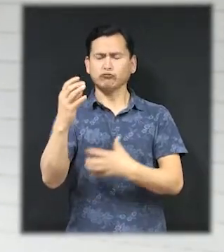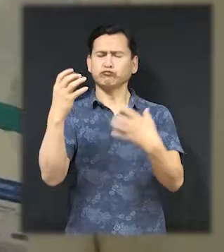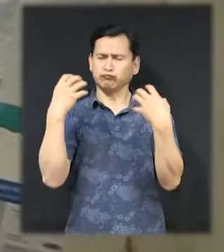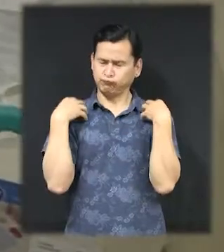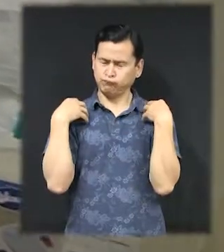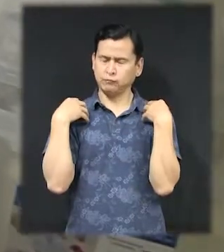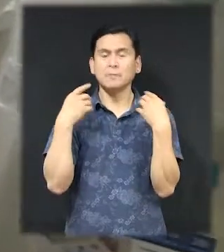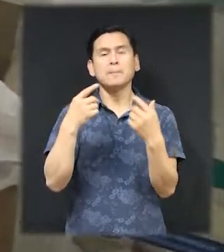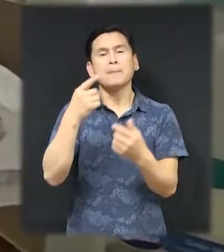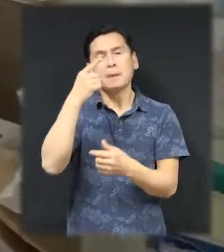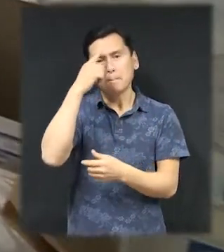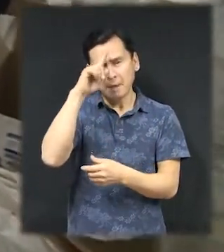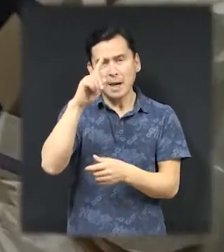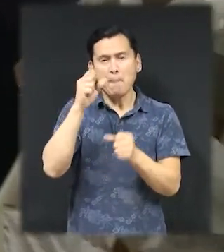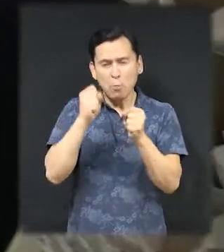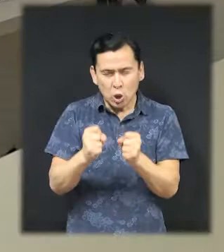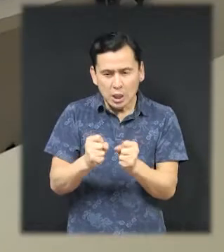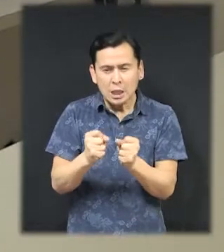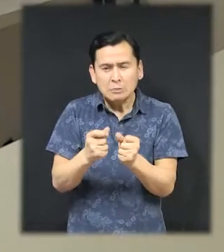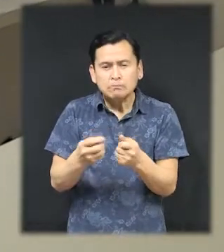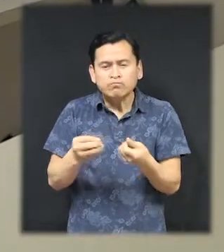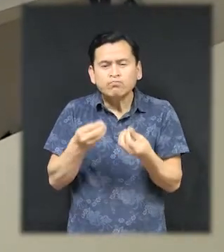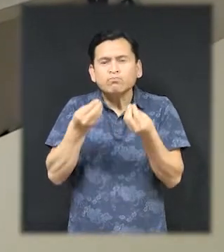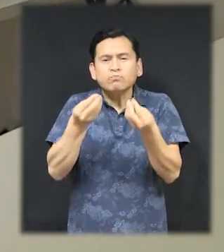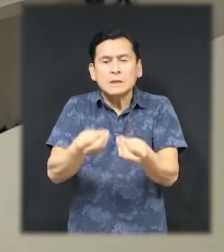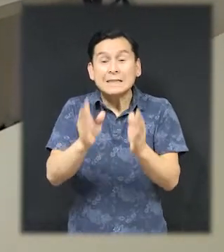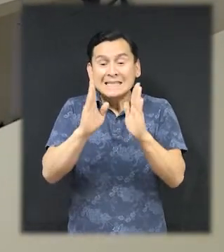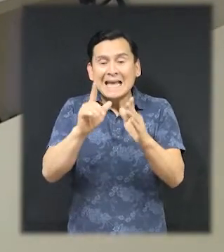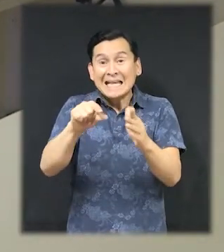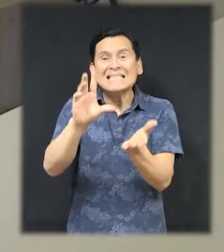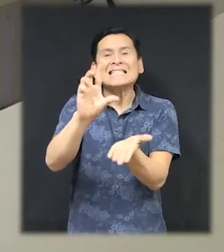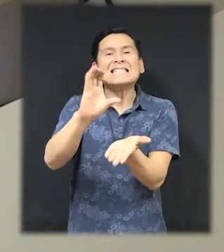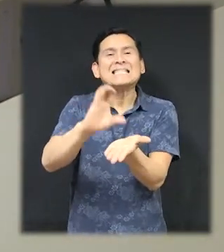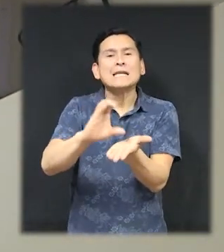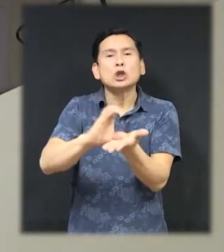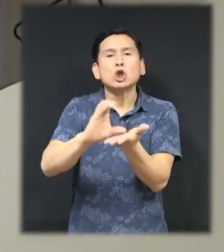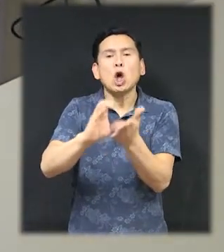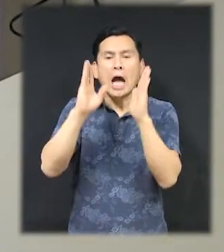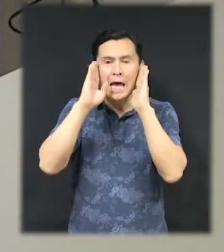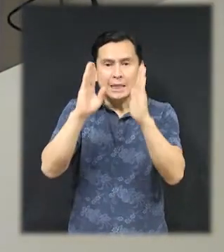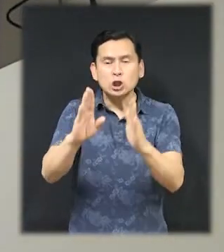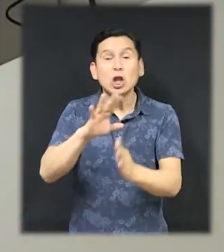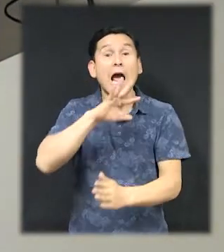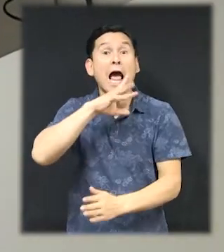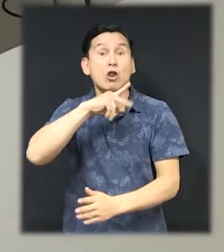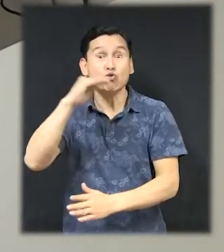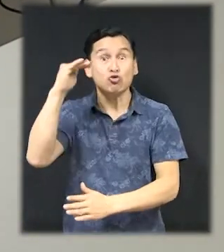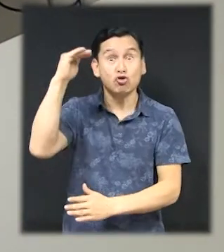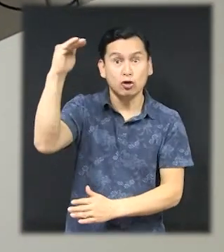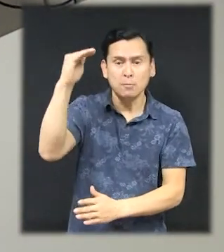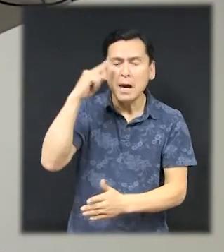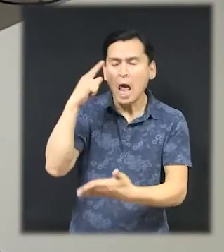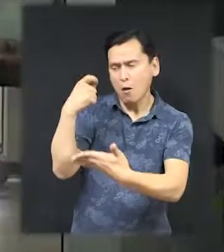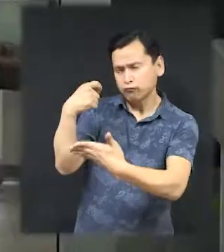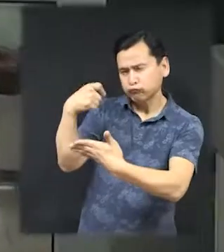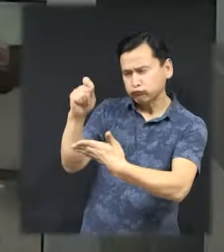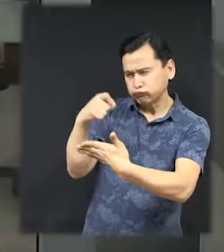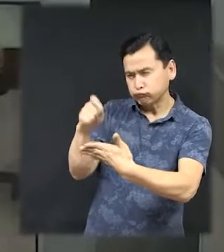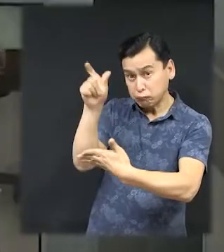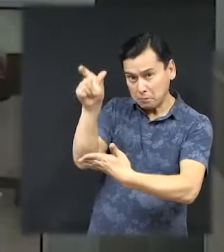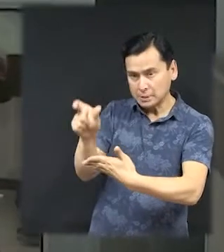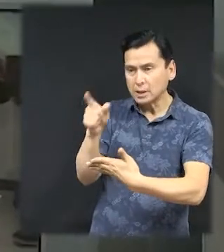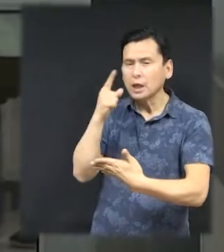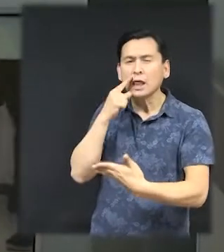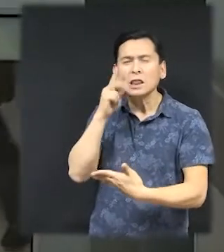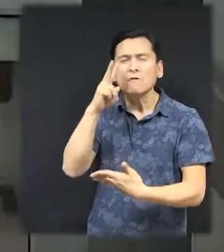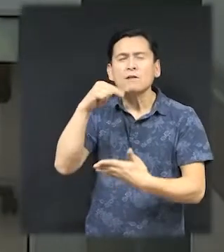para poder implementar ahí un centro de atención para pacientes adultos que evaluara las dificultades respiratorias que presentaran